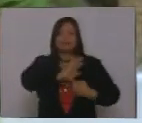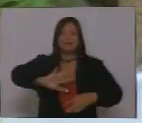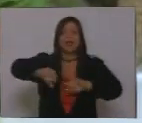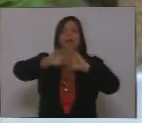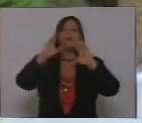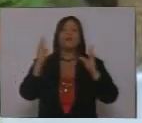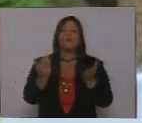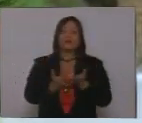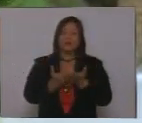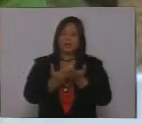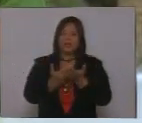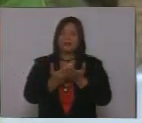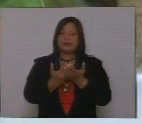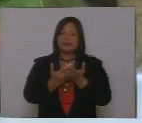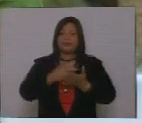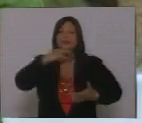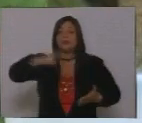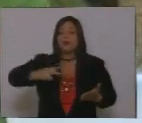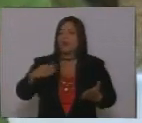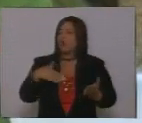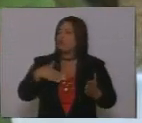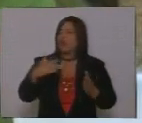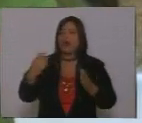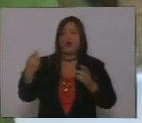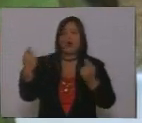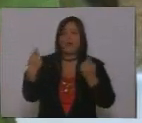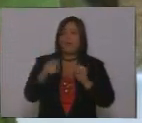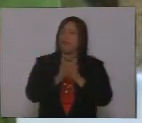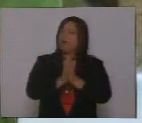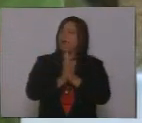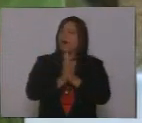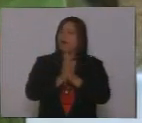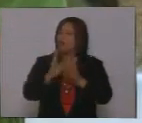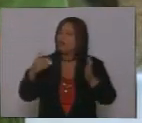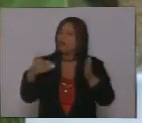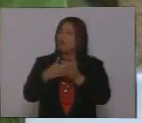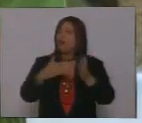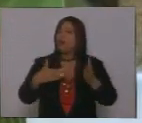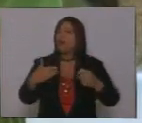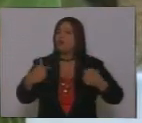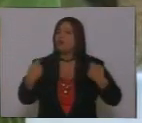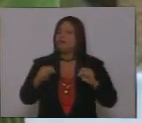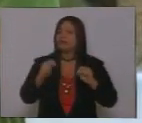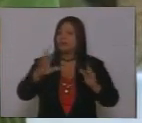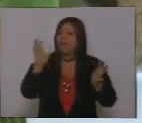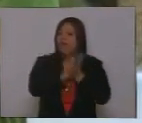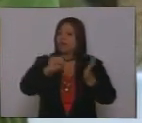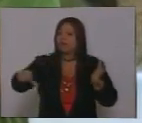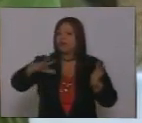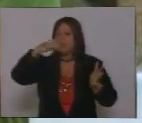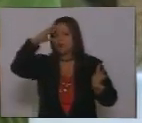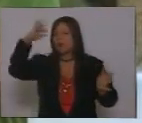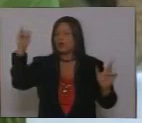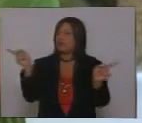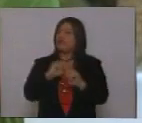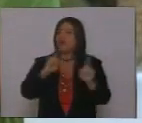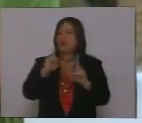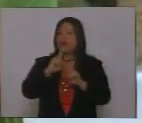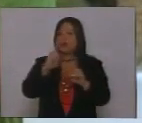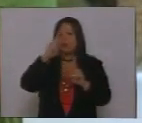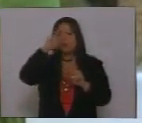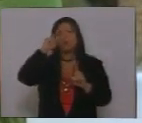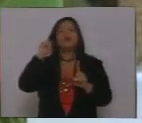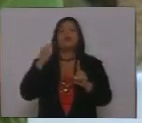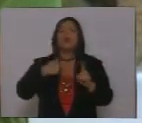mundial. No permitamos, compañeros y compañeras, que nos arrebaten el sueño.